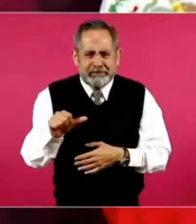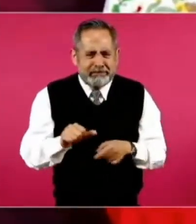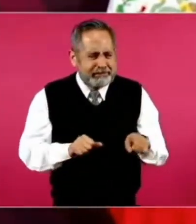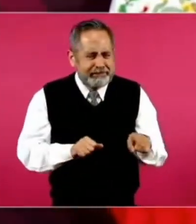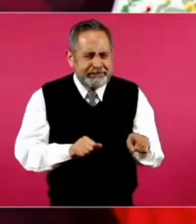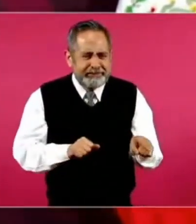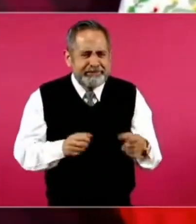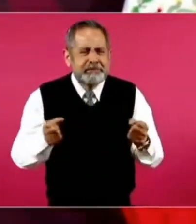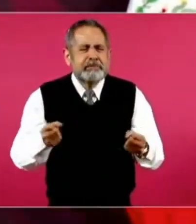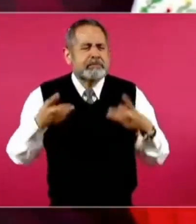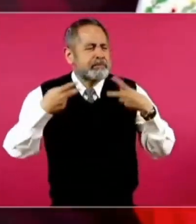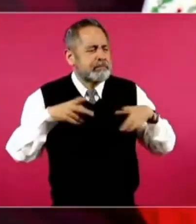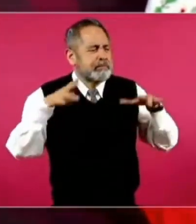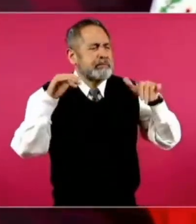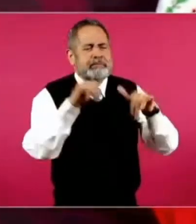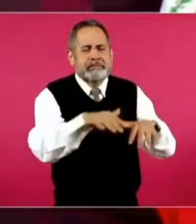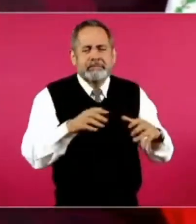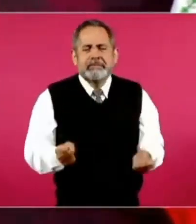¿cuántos